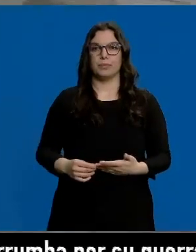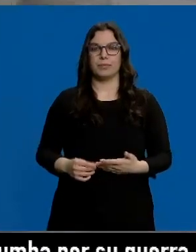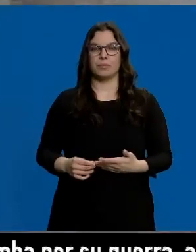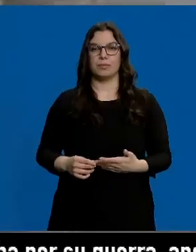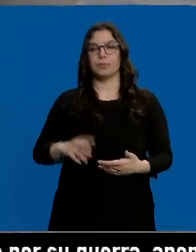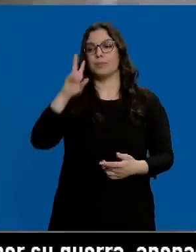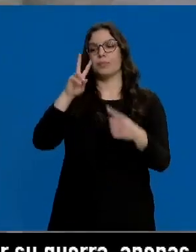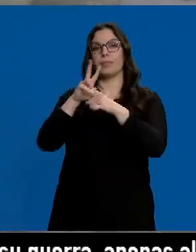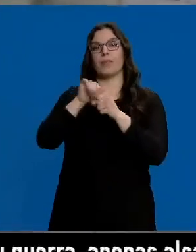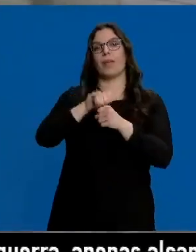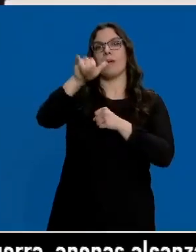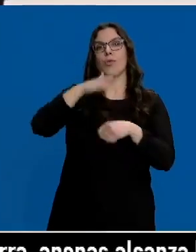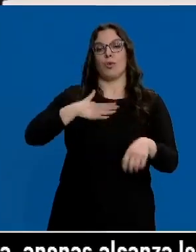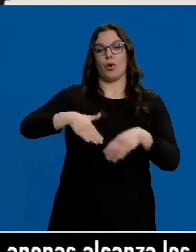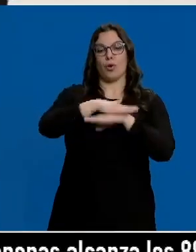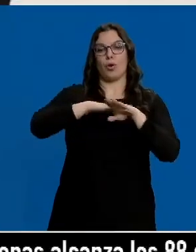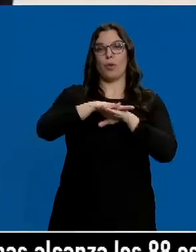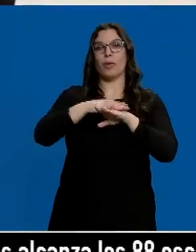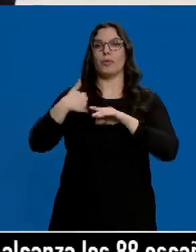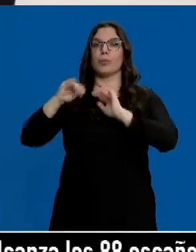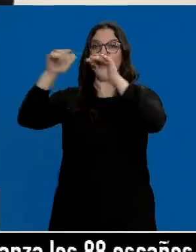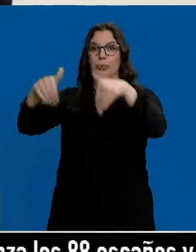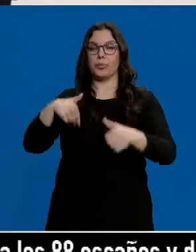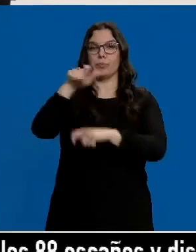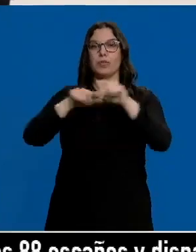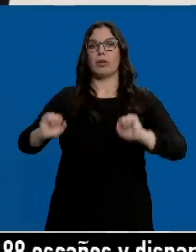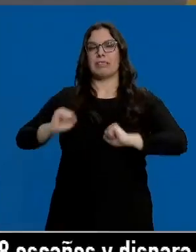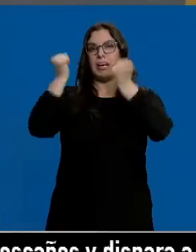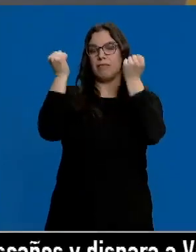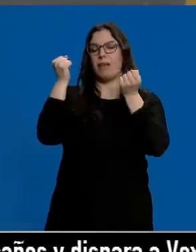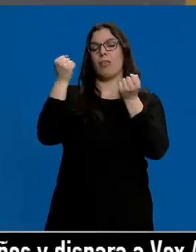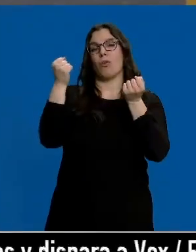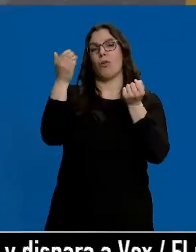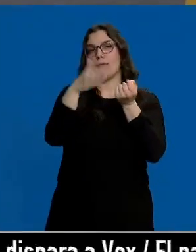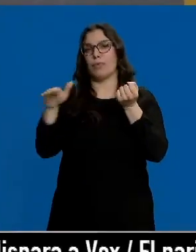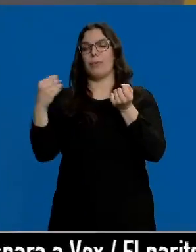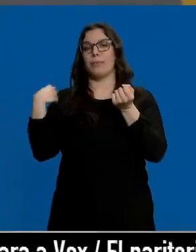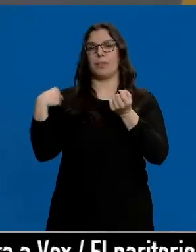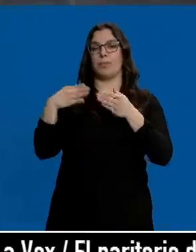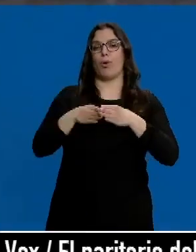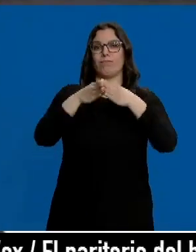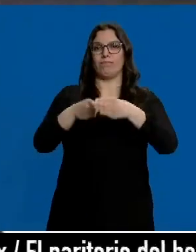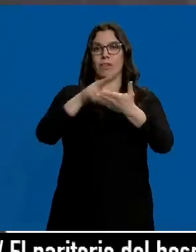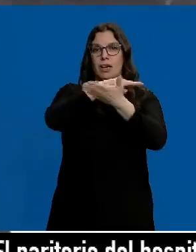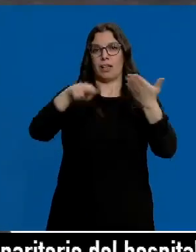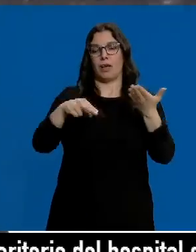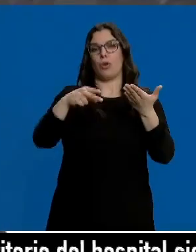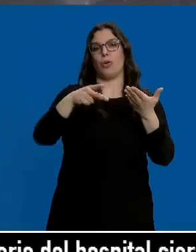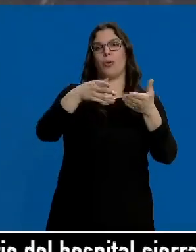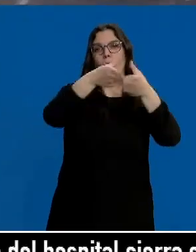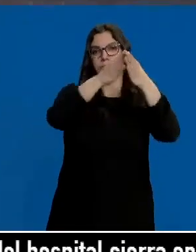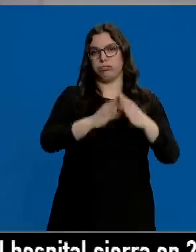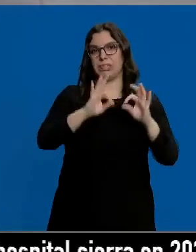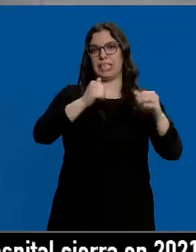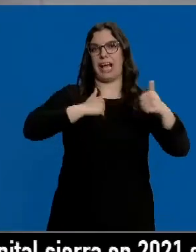Este es el avión del Gobierno que va a repatriar a los supervivientes y a las víctimas mortales del pesquero gallego que naufragó en Canadá.